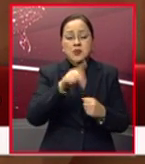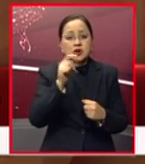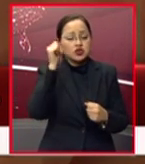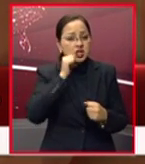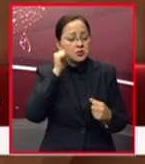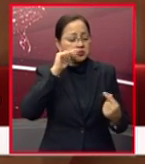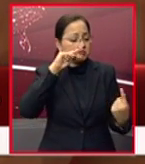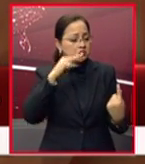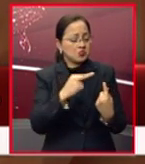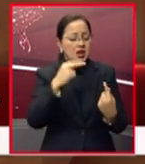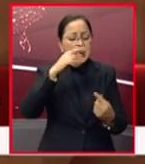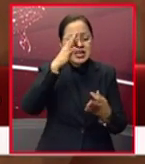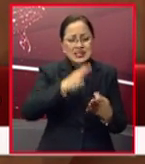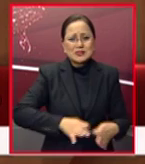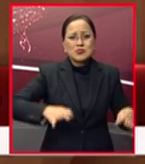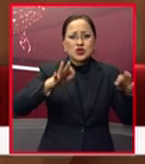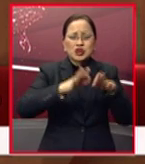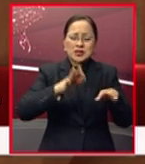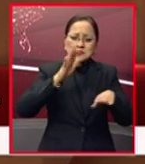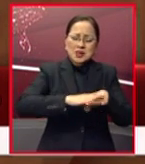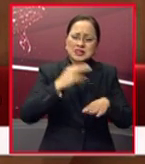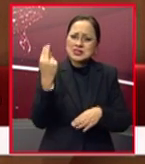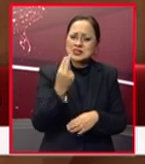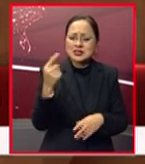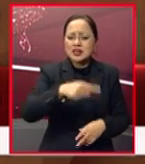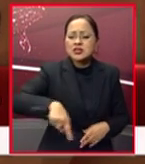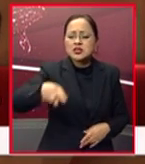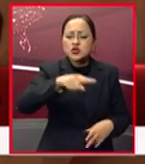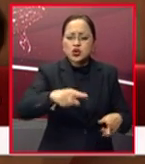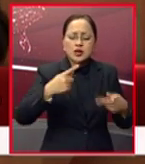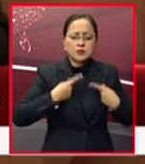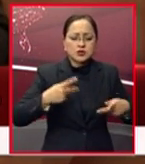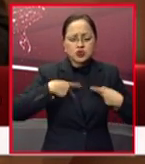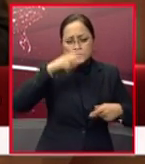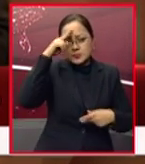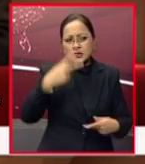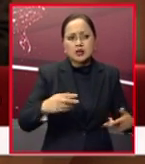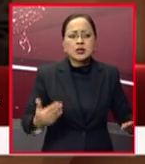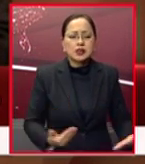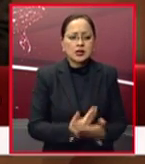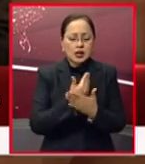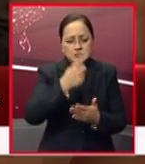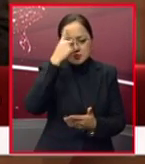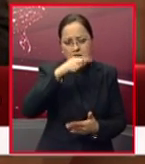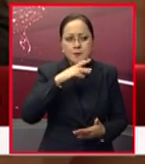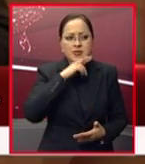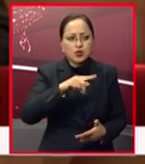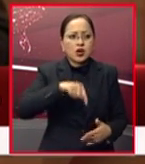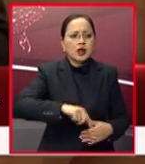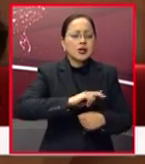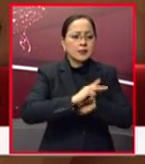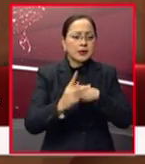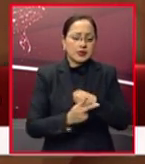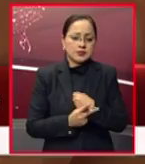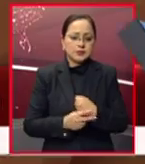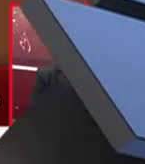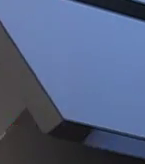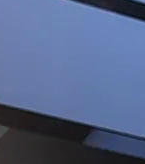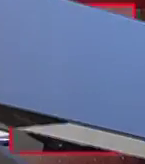principios fundamentales y las necesidades del pueblo mexicano para mejorar y renovar a nuestra nación.